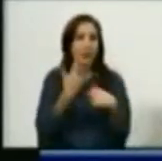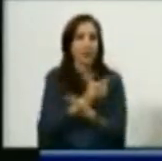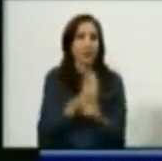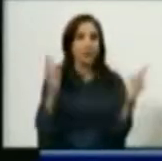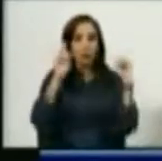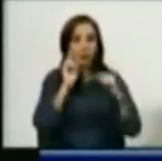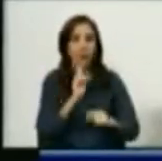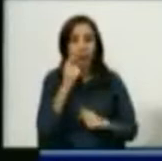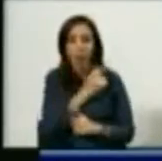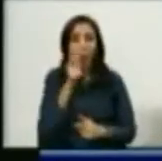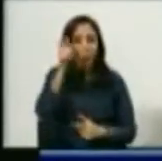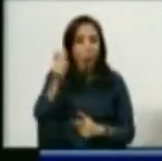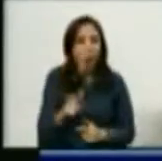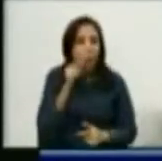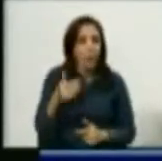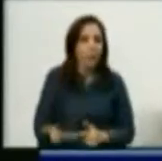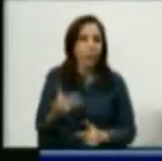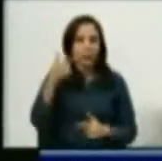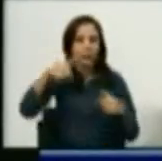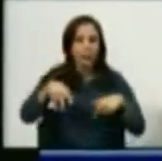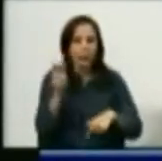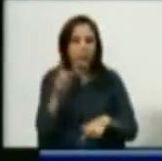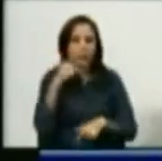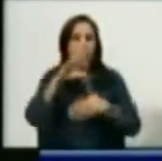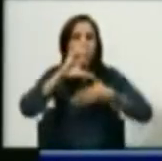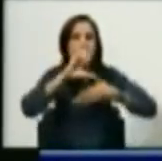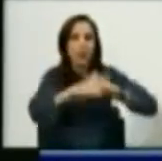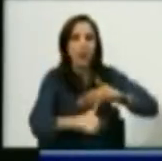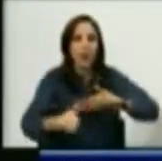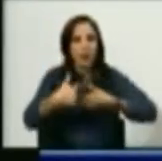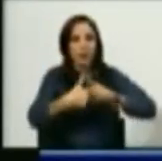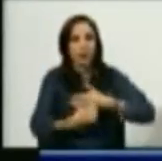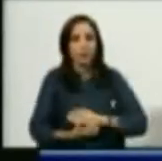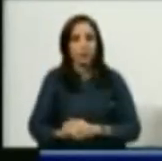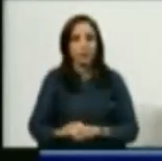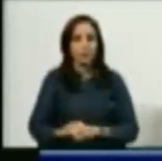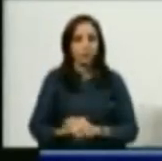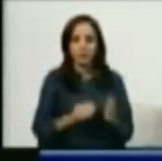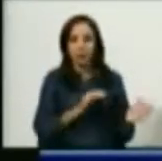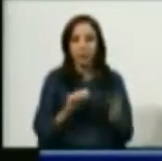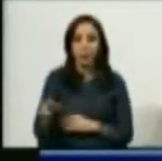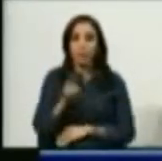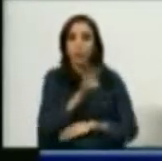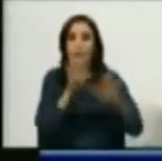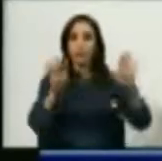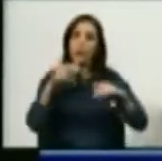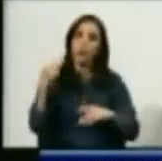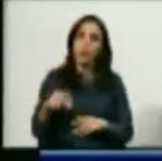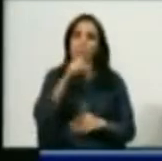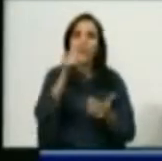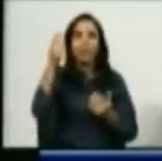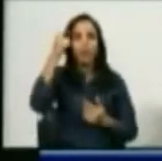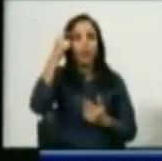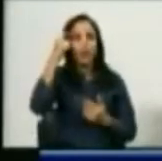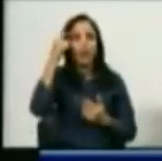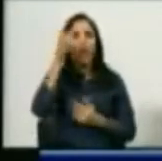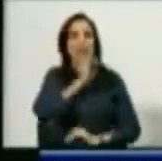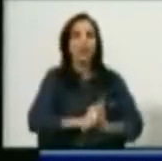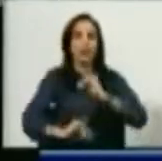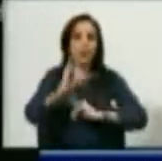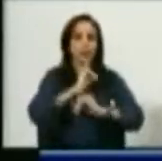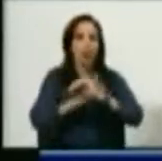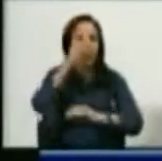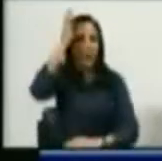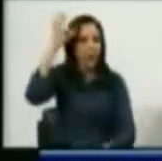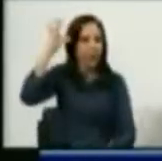humanistas intelectuales más importantes de Venezuela y América Latina 29 de noviembre día internacional de solidaridad con